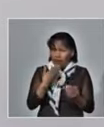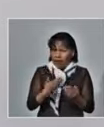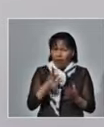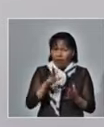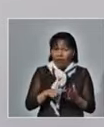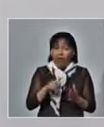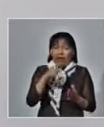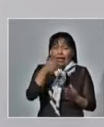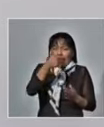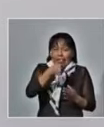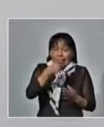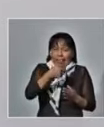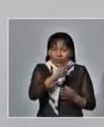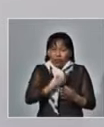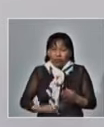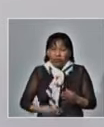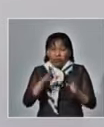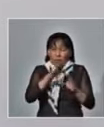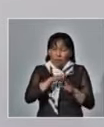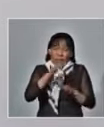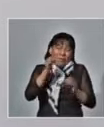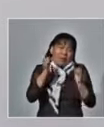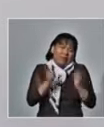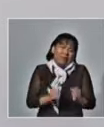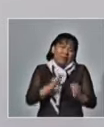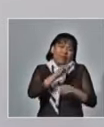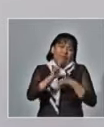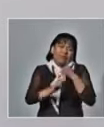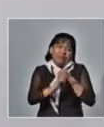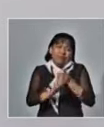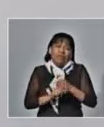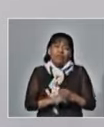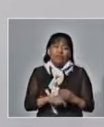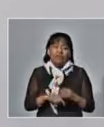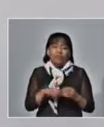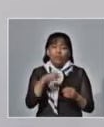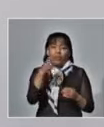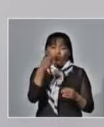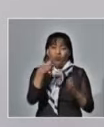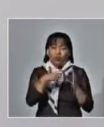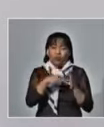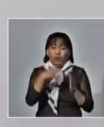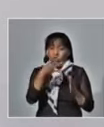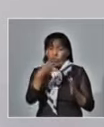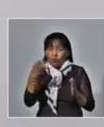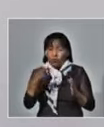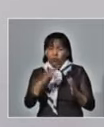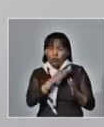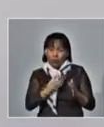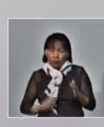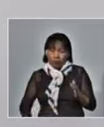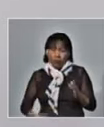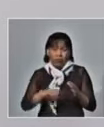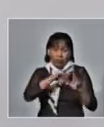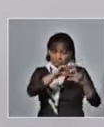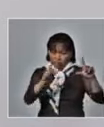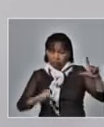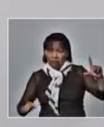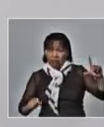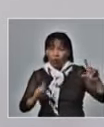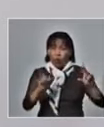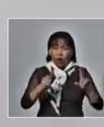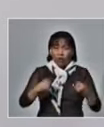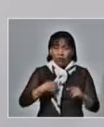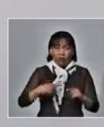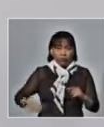el 6º municipio más seguro del país, según datos oficiales. De 2.400 municipios en toda la nación, cuando goberné la